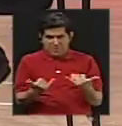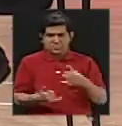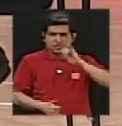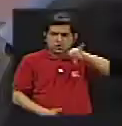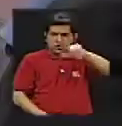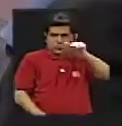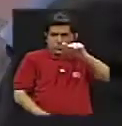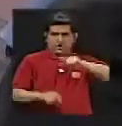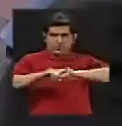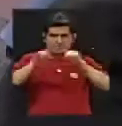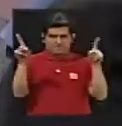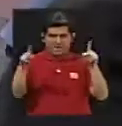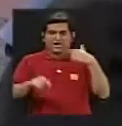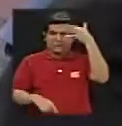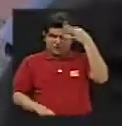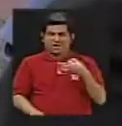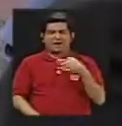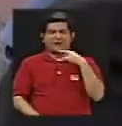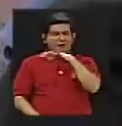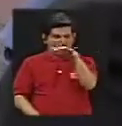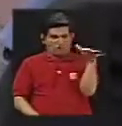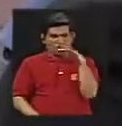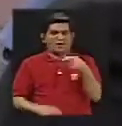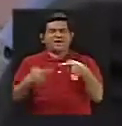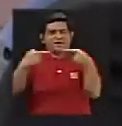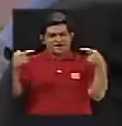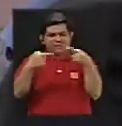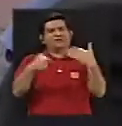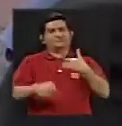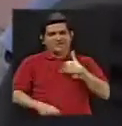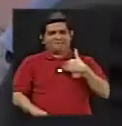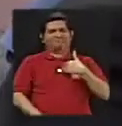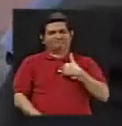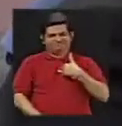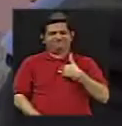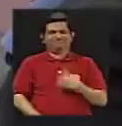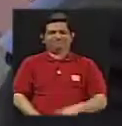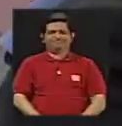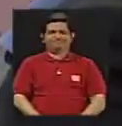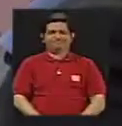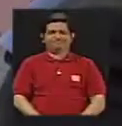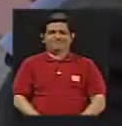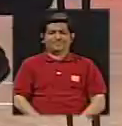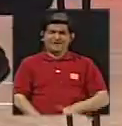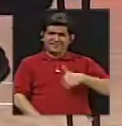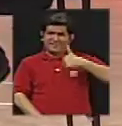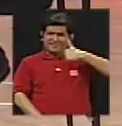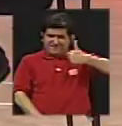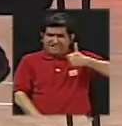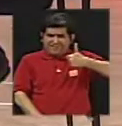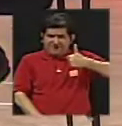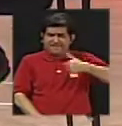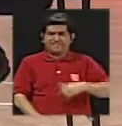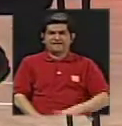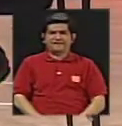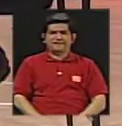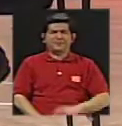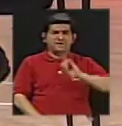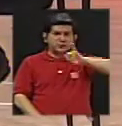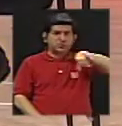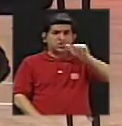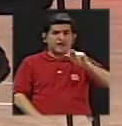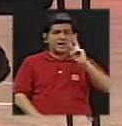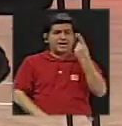Johnny. Pero sí creo que la realidad estaba contra él. Es decir, un gane de don Johnny